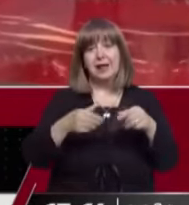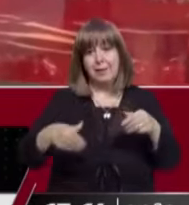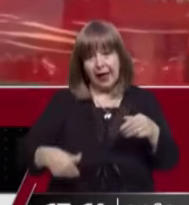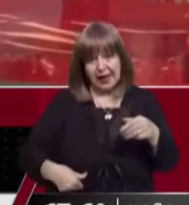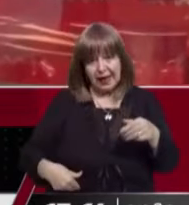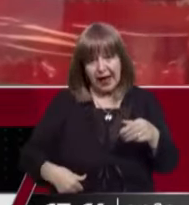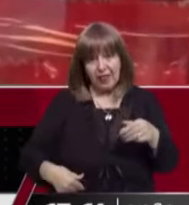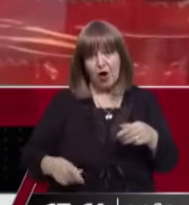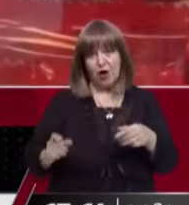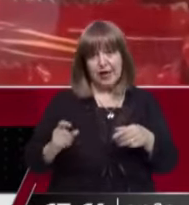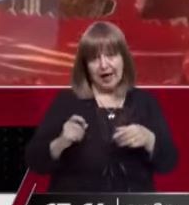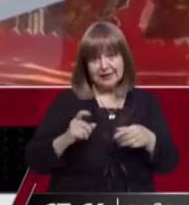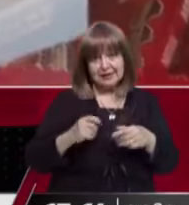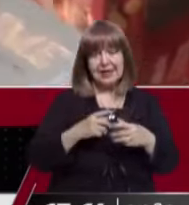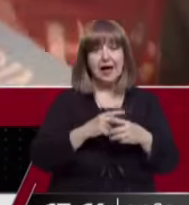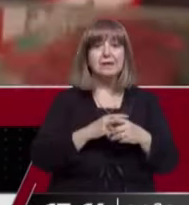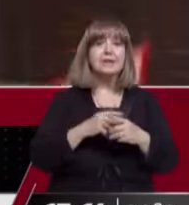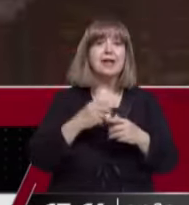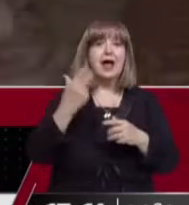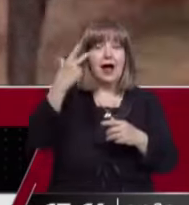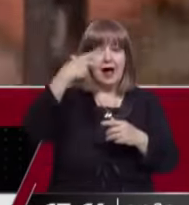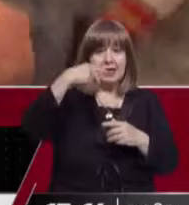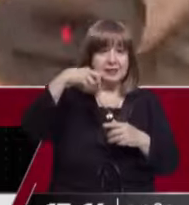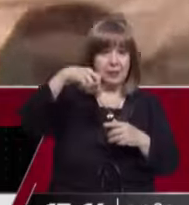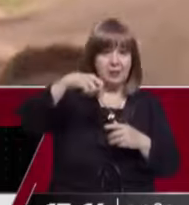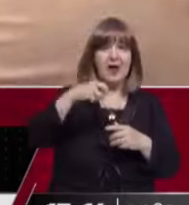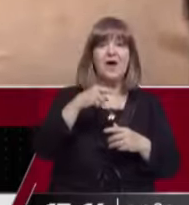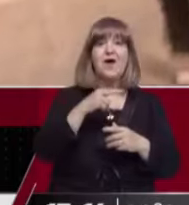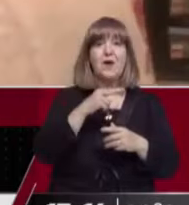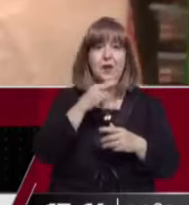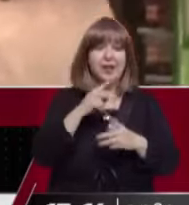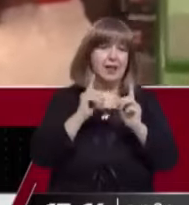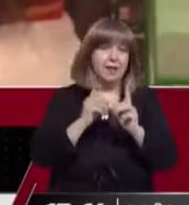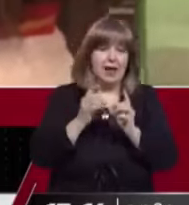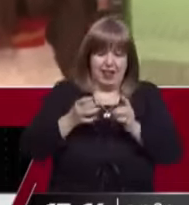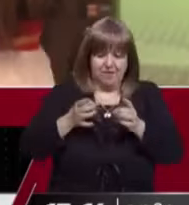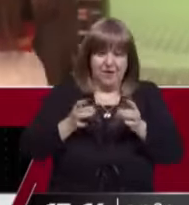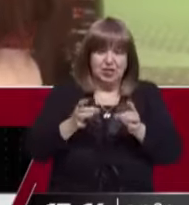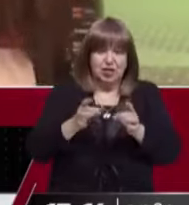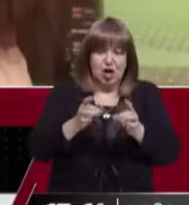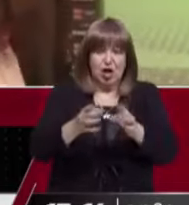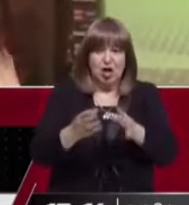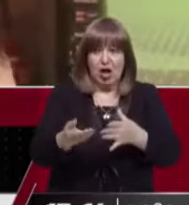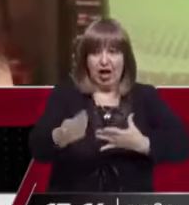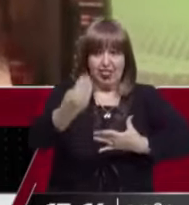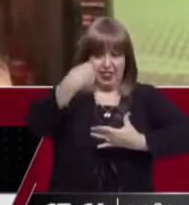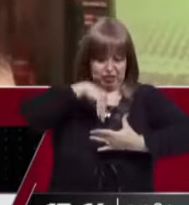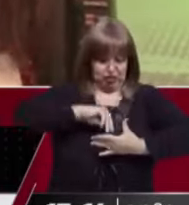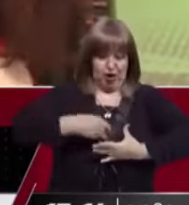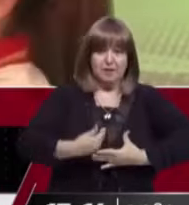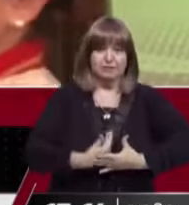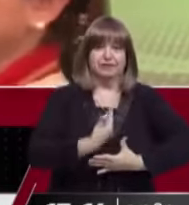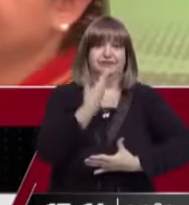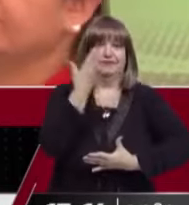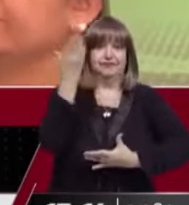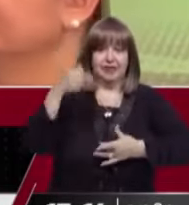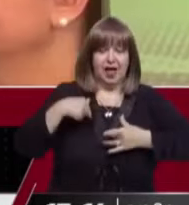¿se entiende? O, por ejemplo, el HPV va a ser una infección que vos podés tener en tu cuerpo y a la